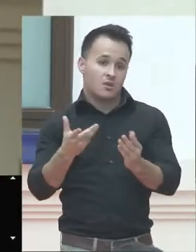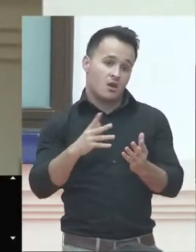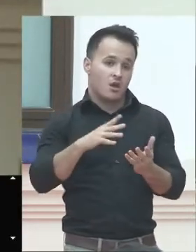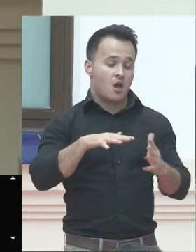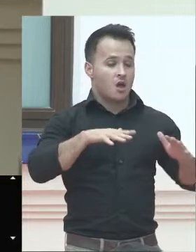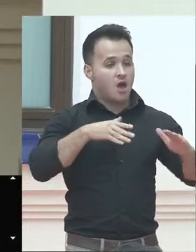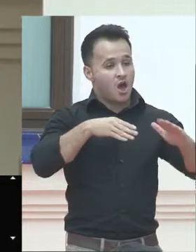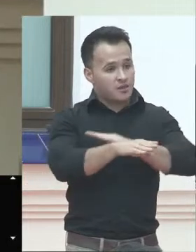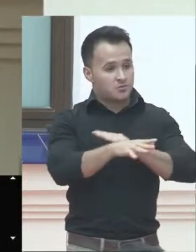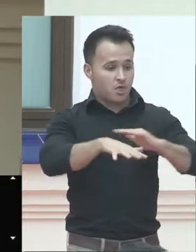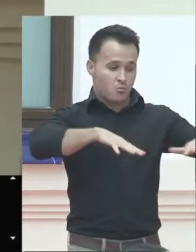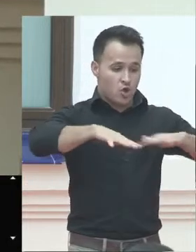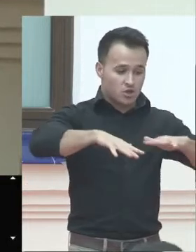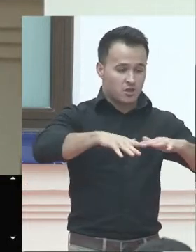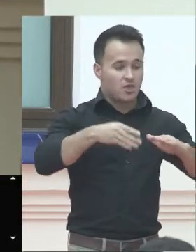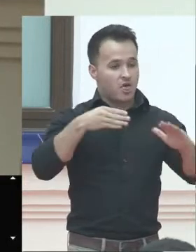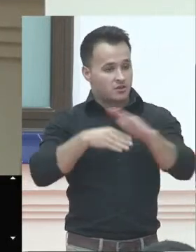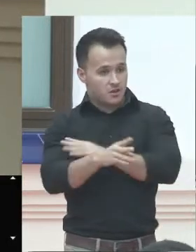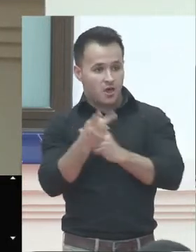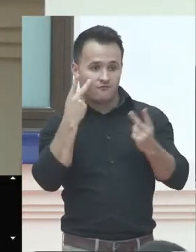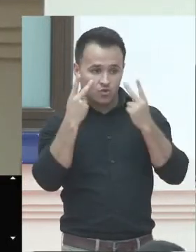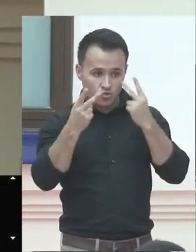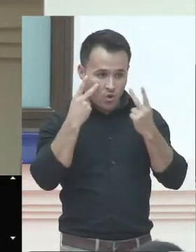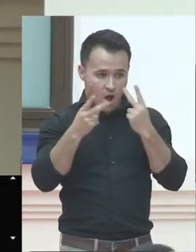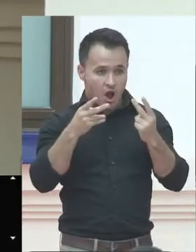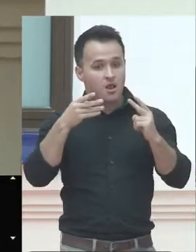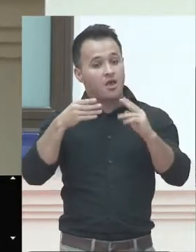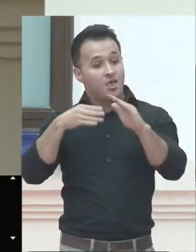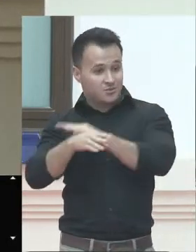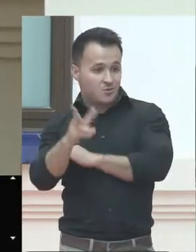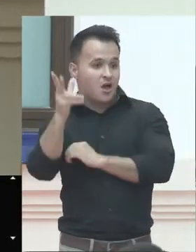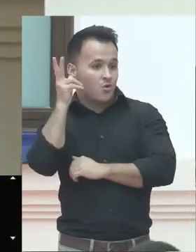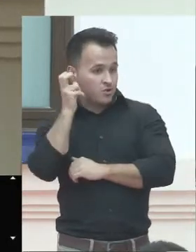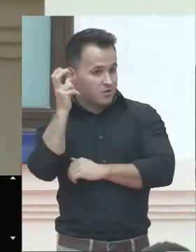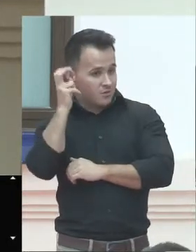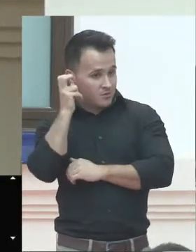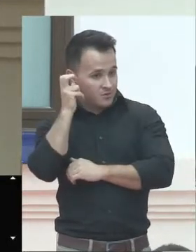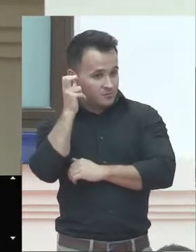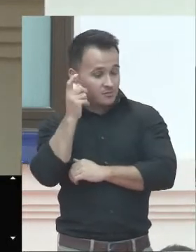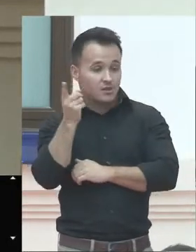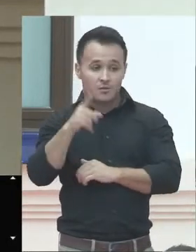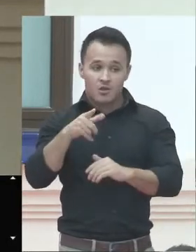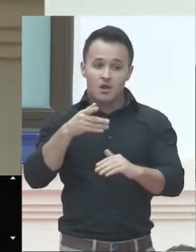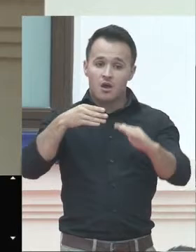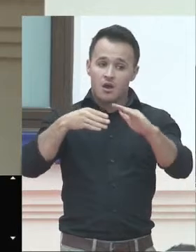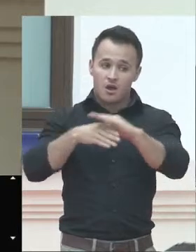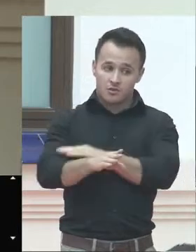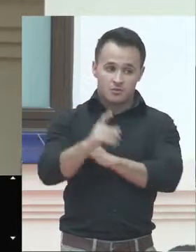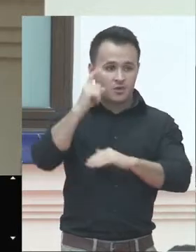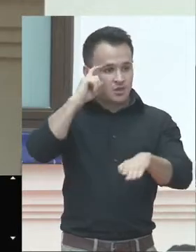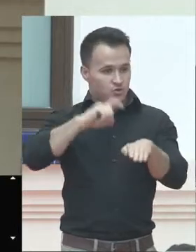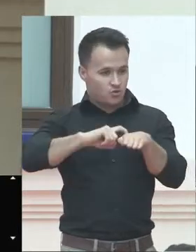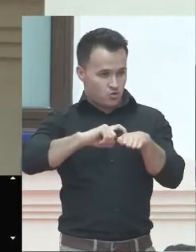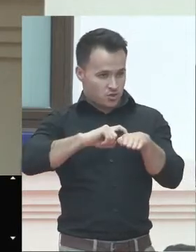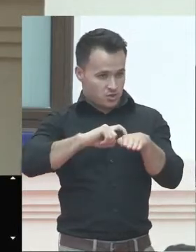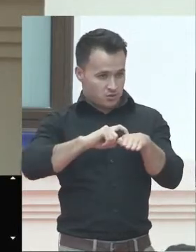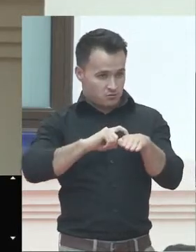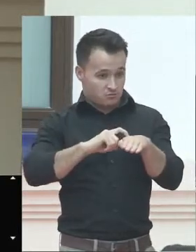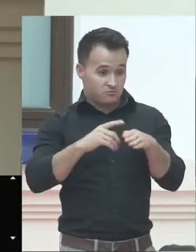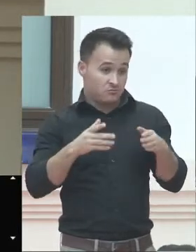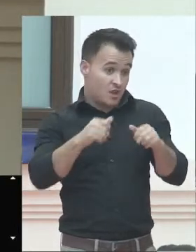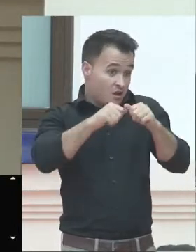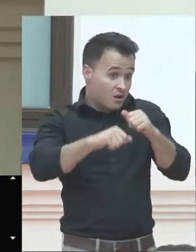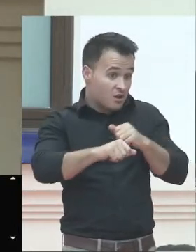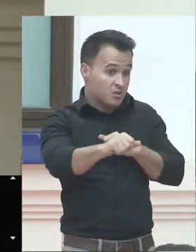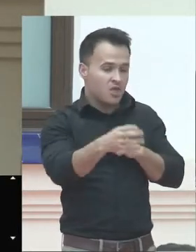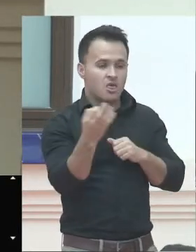la accesibilidad visual, la accesibilidad auditiva y también la accesibilidad psicológica. A partir de ahí, lo que